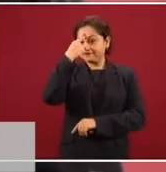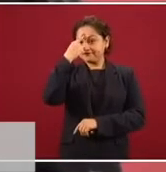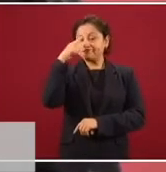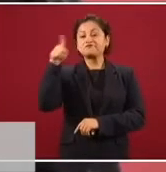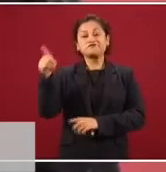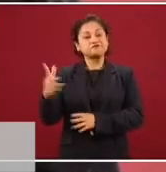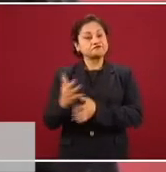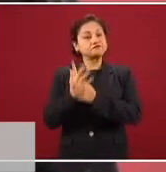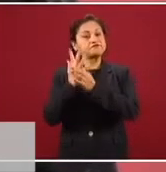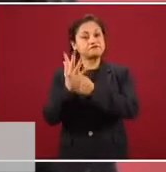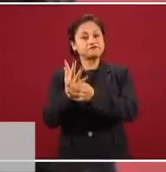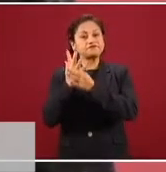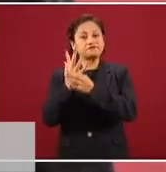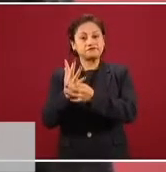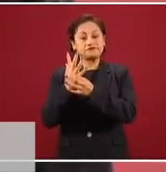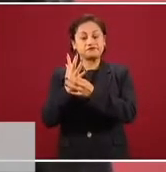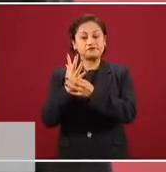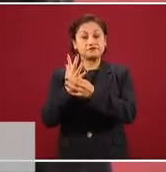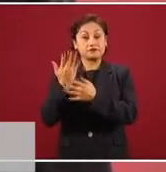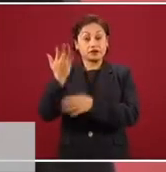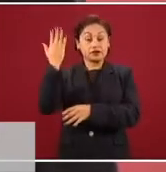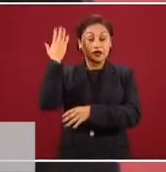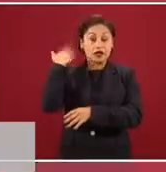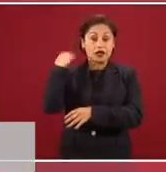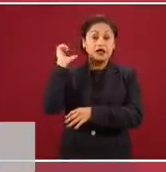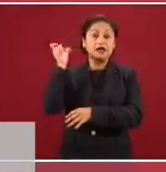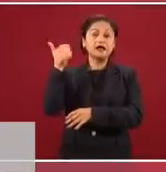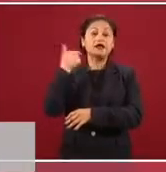en la población y no es un tema prioritario.